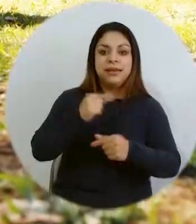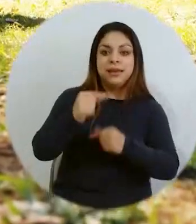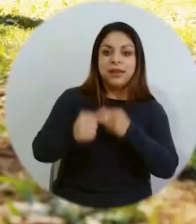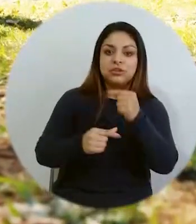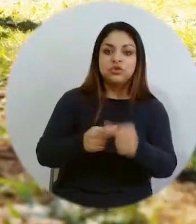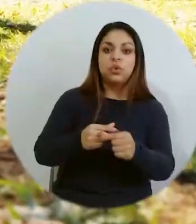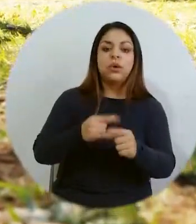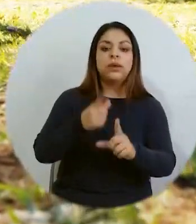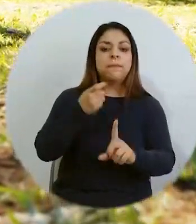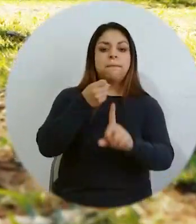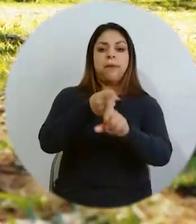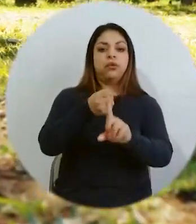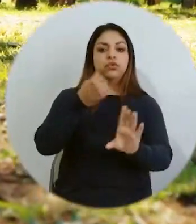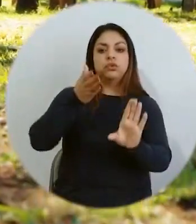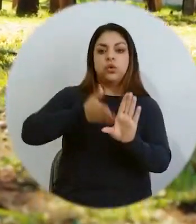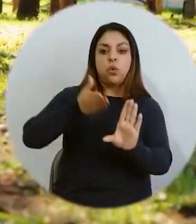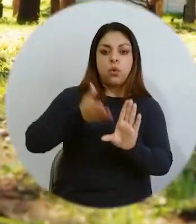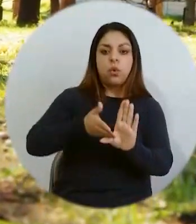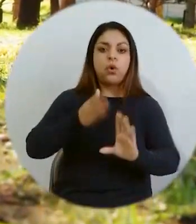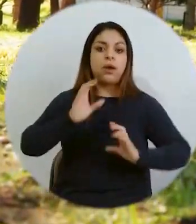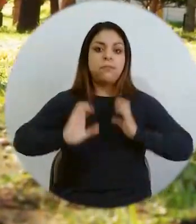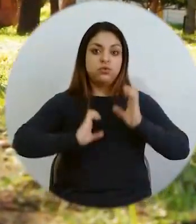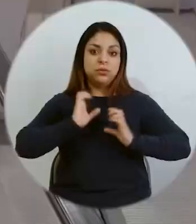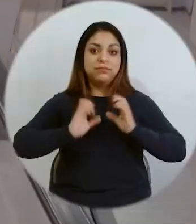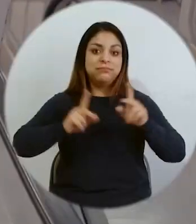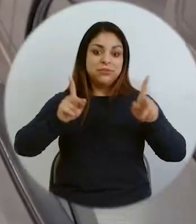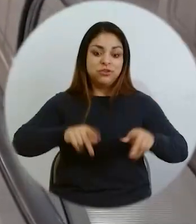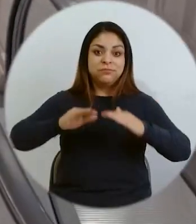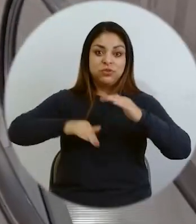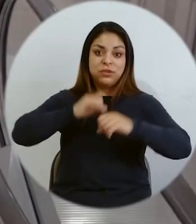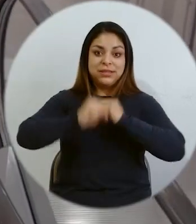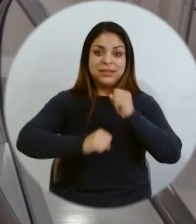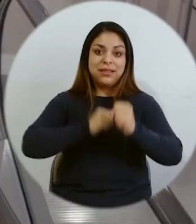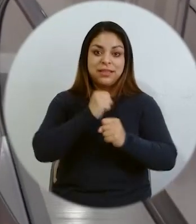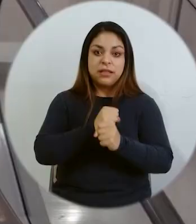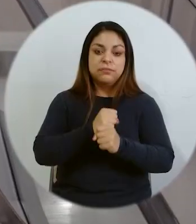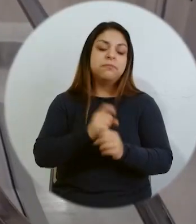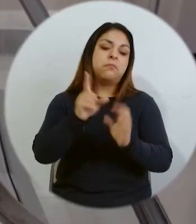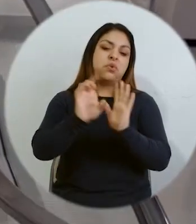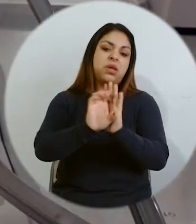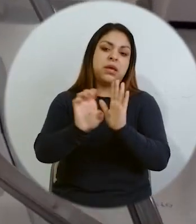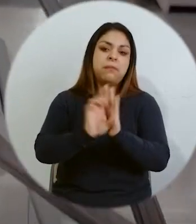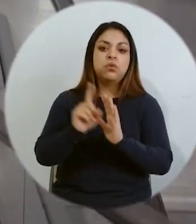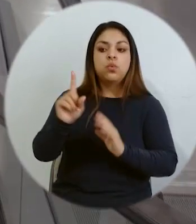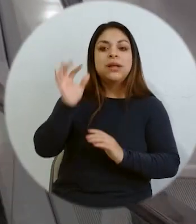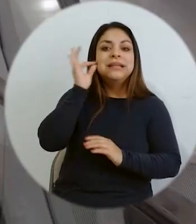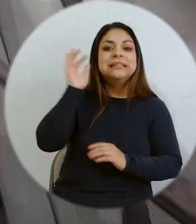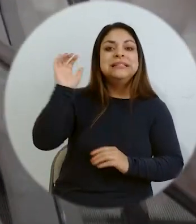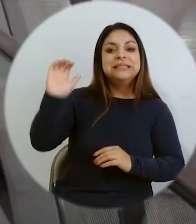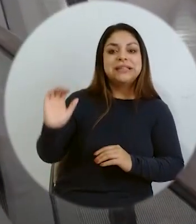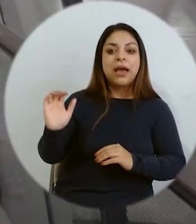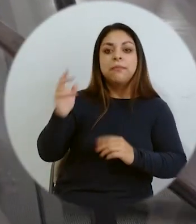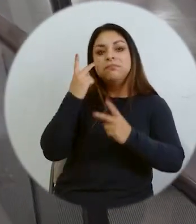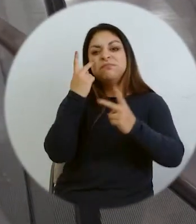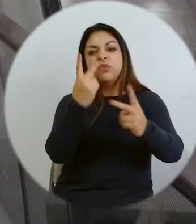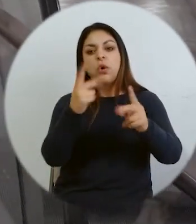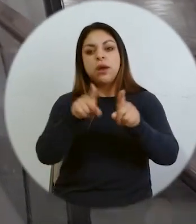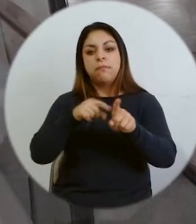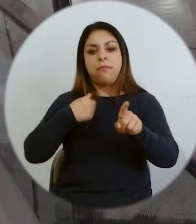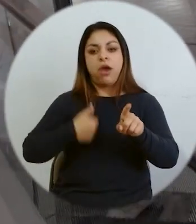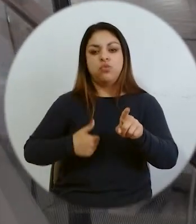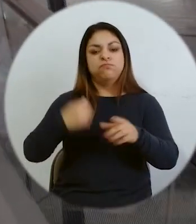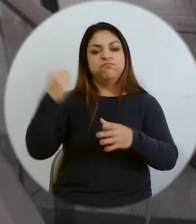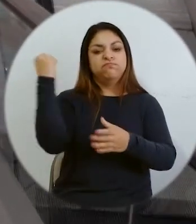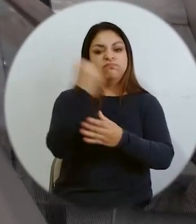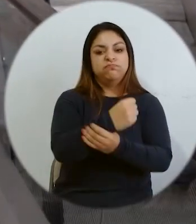las personas menores de edad. Por ejemplo, una niña que vio a su hermano, digamos, que fue asesinado, o una balacera dentro